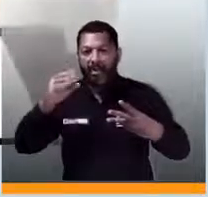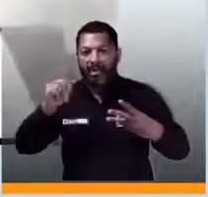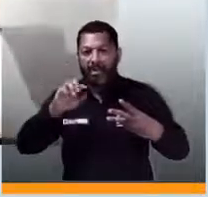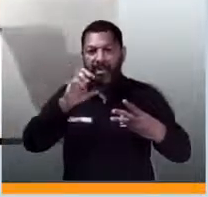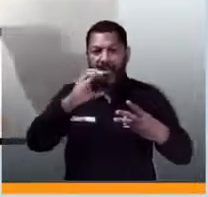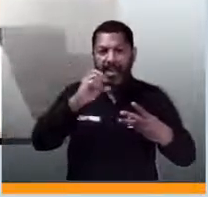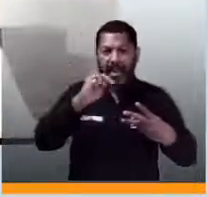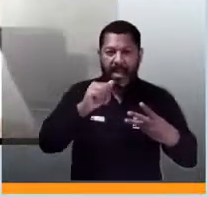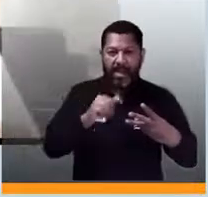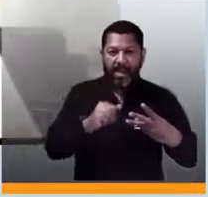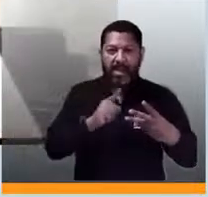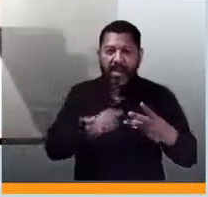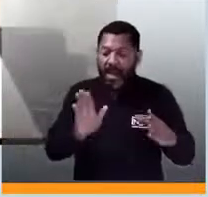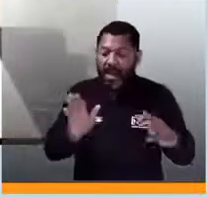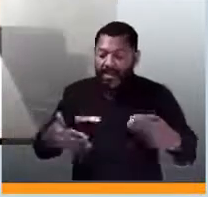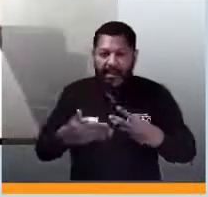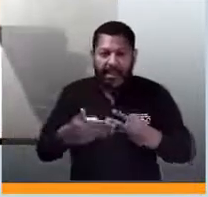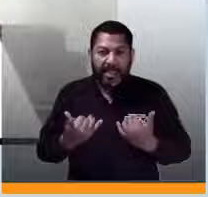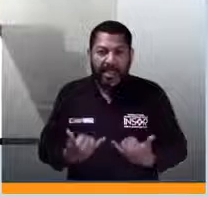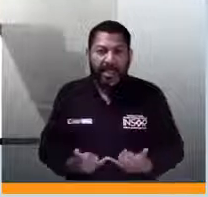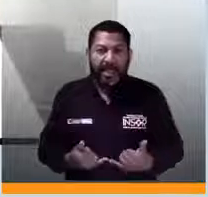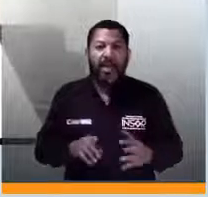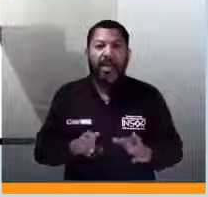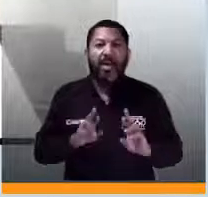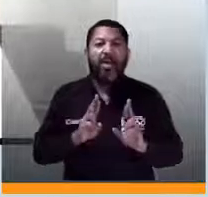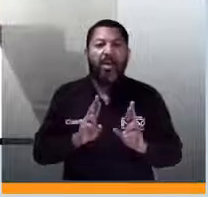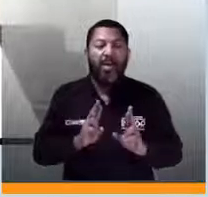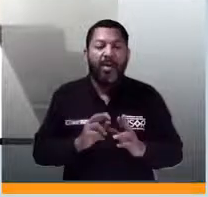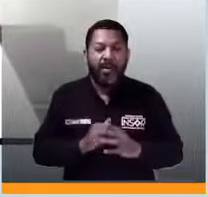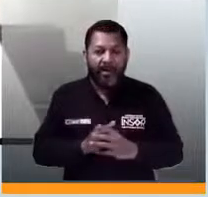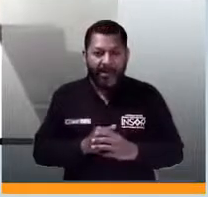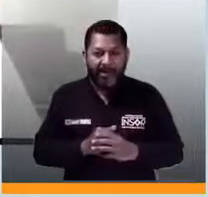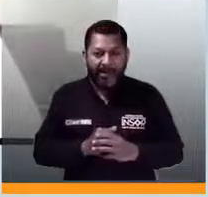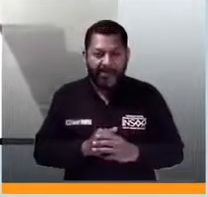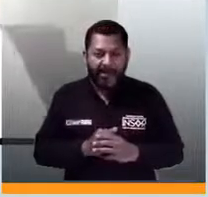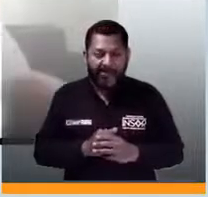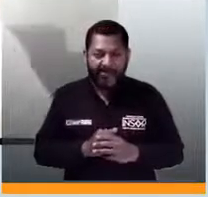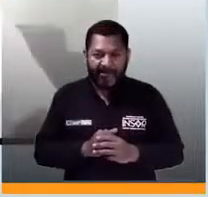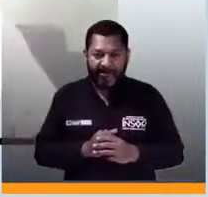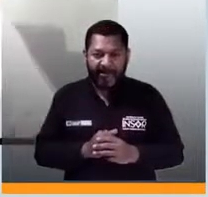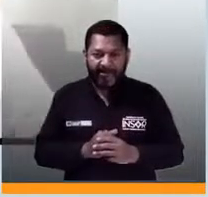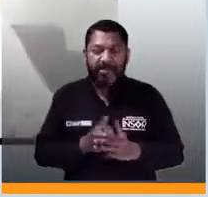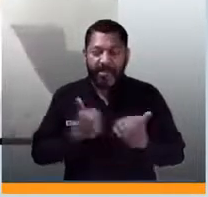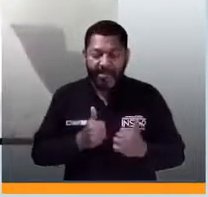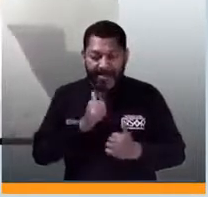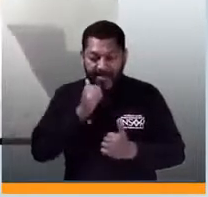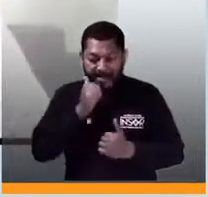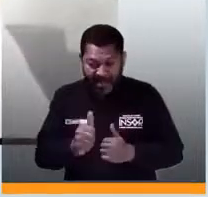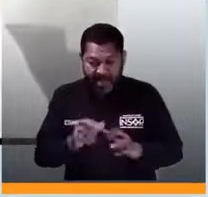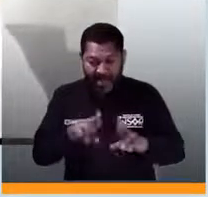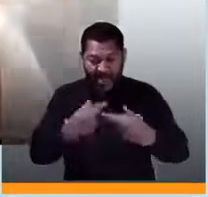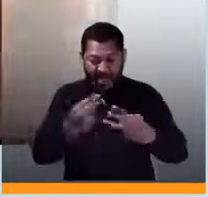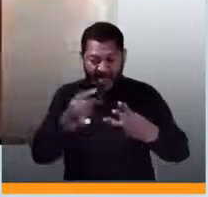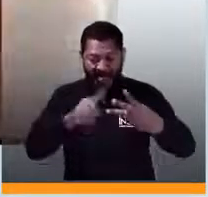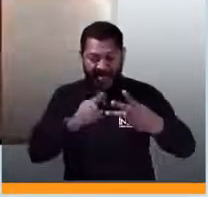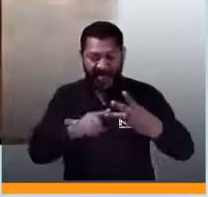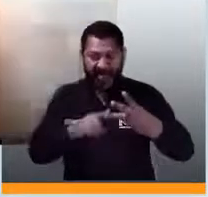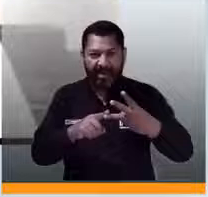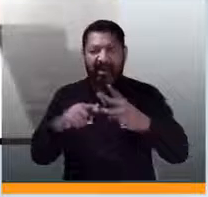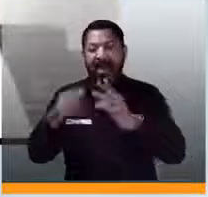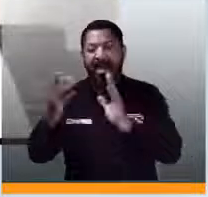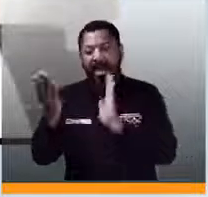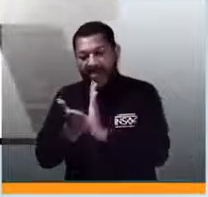Y terminaremos con un cierre muy cortito donde los esperamos en los últimos momentos de este Educatet 2020